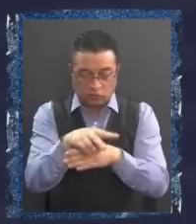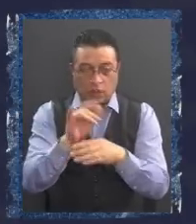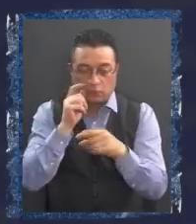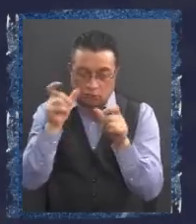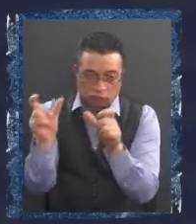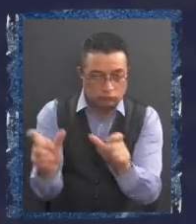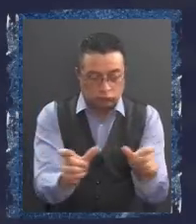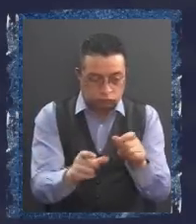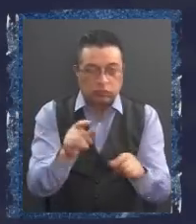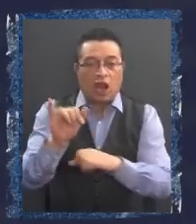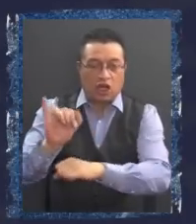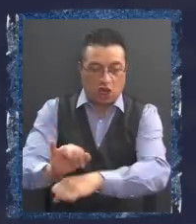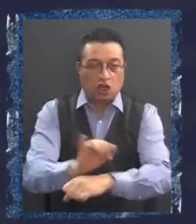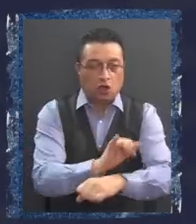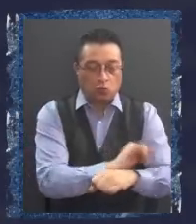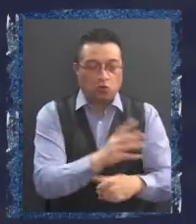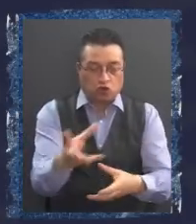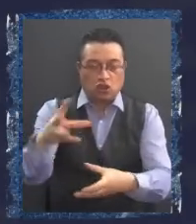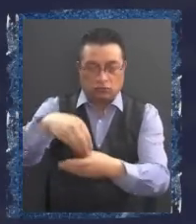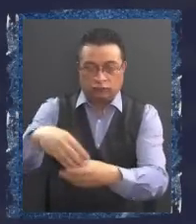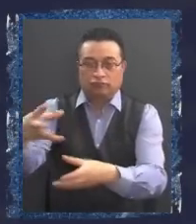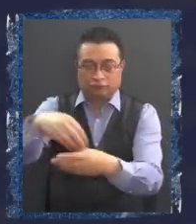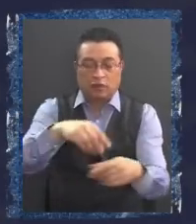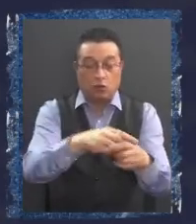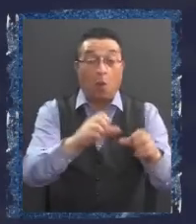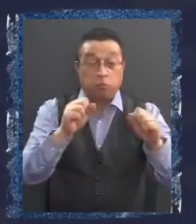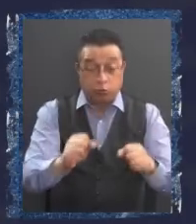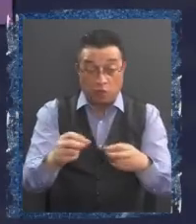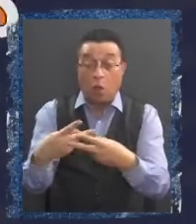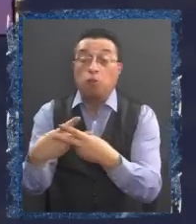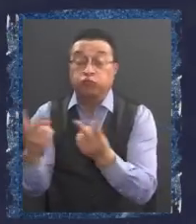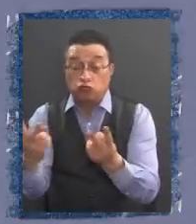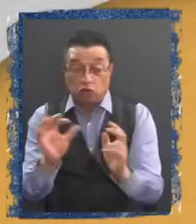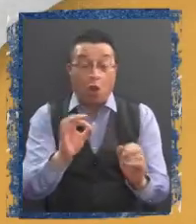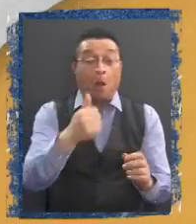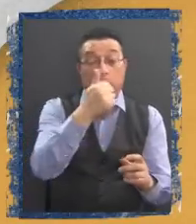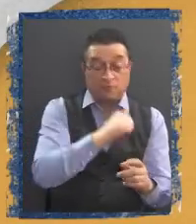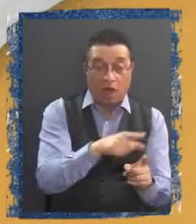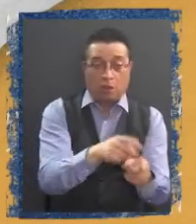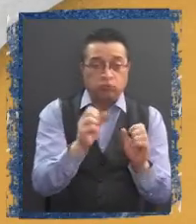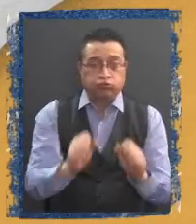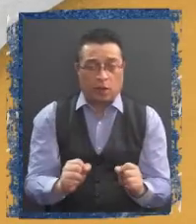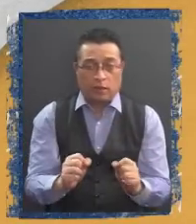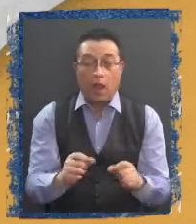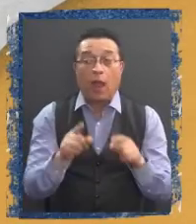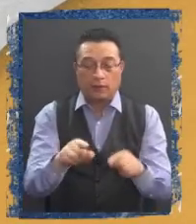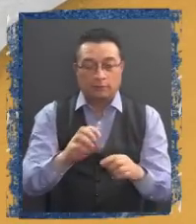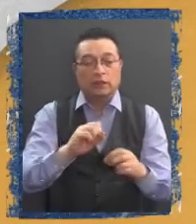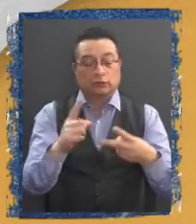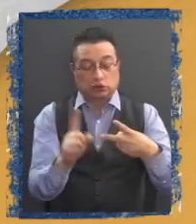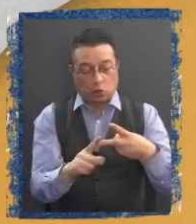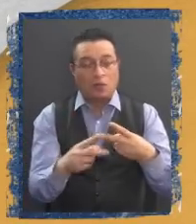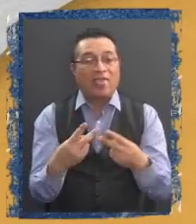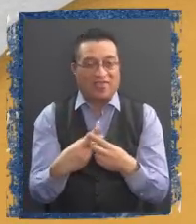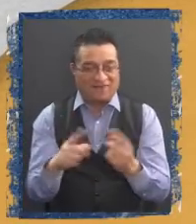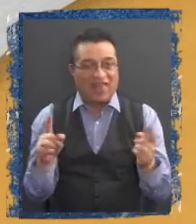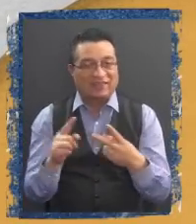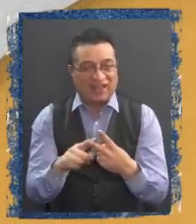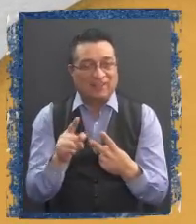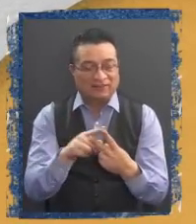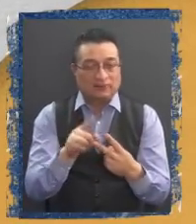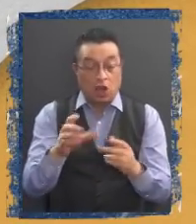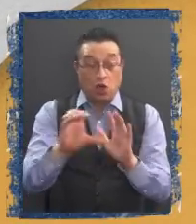fiscalización de las instituciones que lo integran, las que pueden ser públicas y privadas. Esto nos lleva a la segunda diferencia. En la